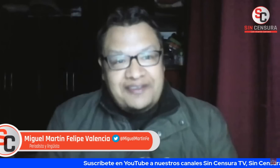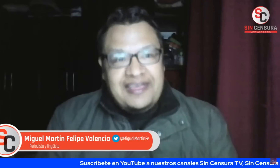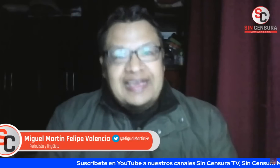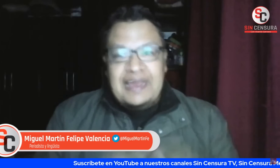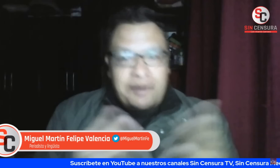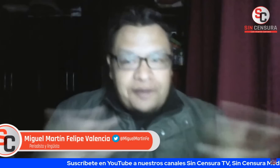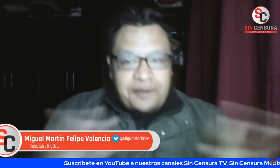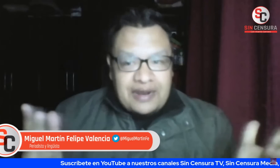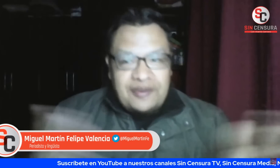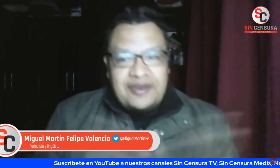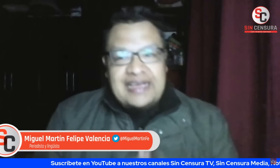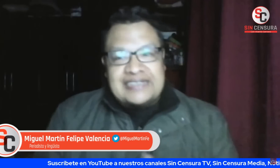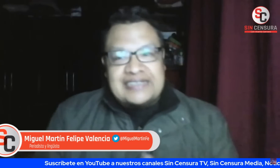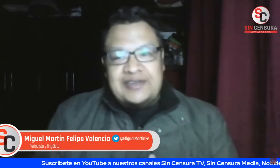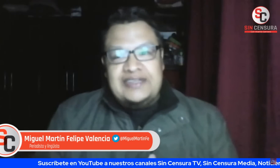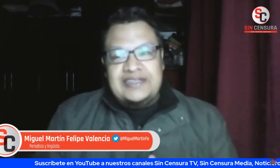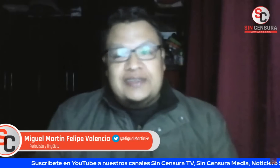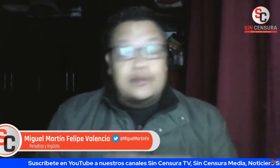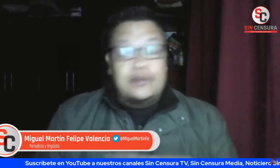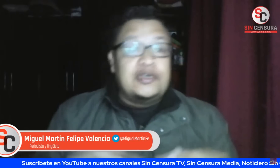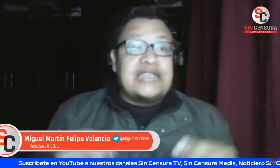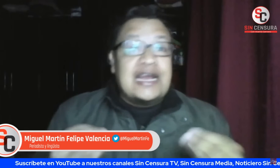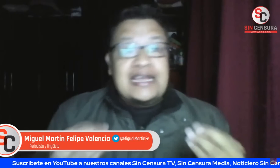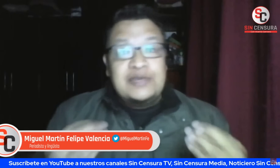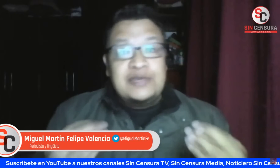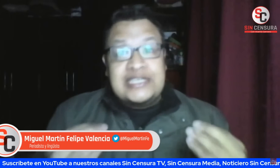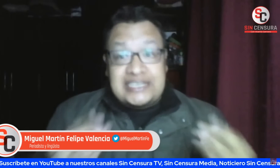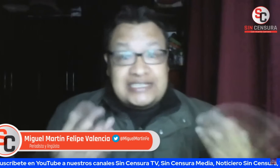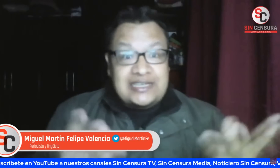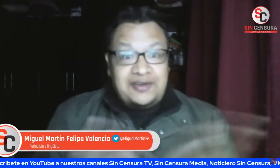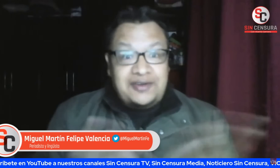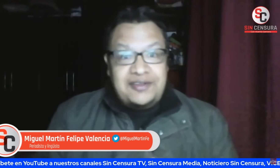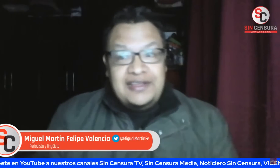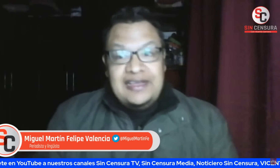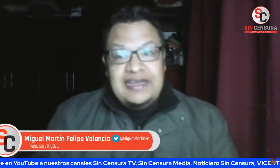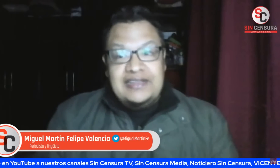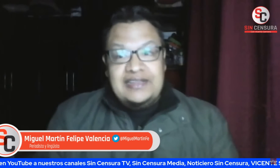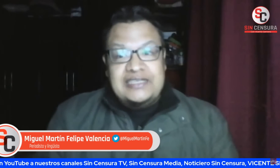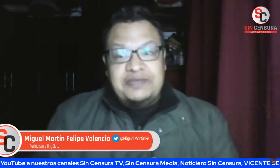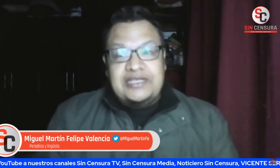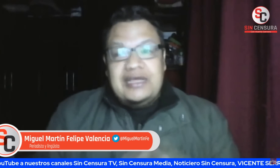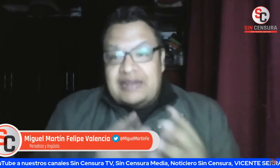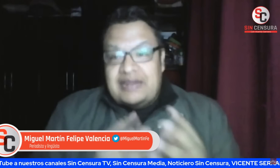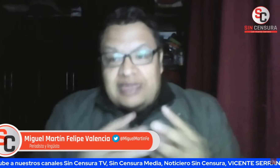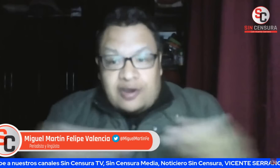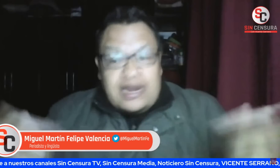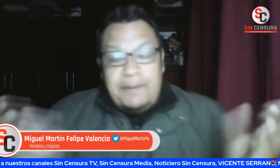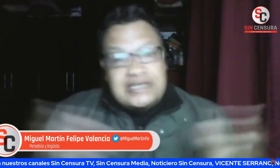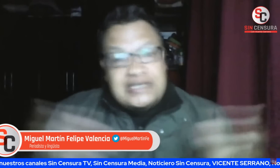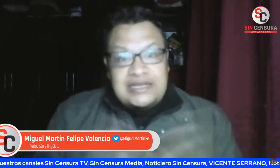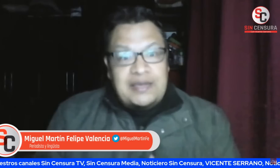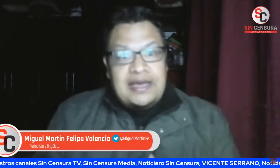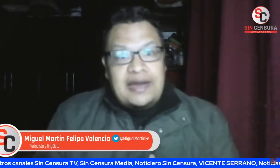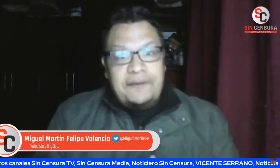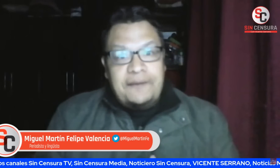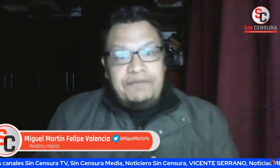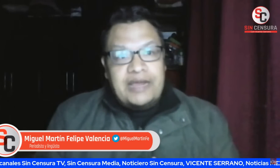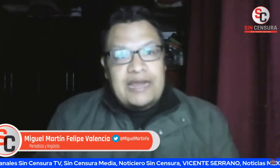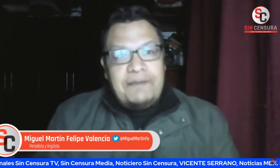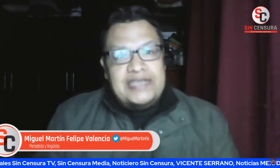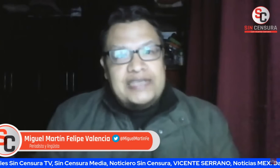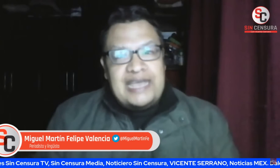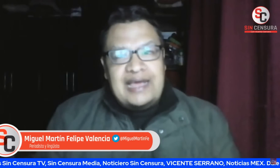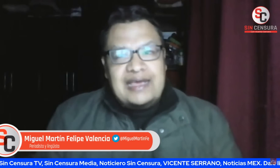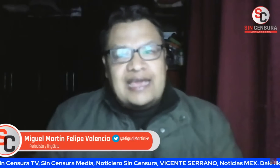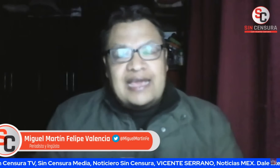adjetivo que el propio Claudio X, ¿no? Entonces, como su extranjerismo es exquisito, entonces, pues, yo creo que le pesa ser mexicano,